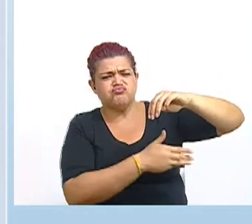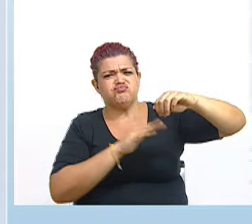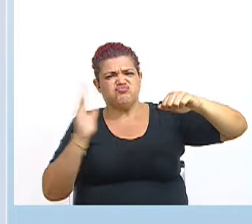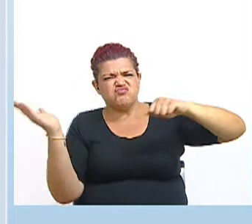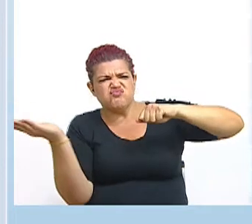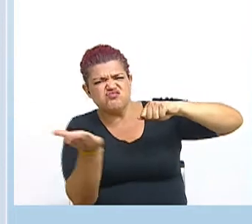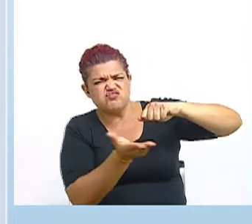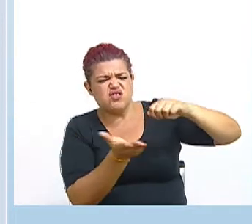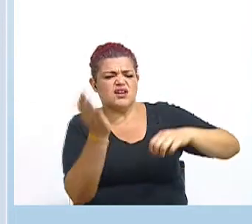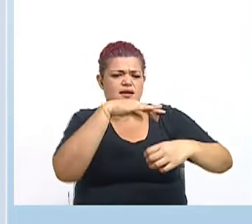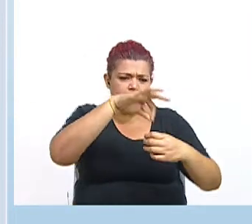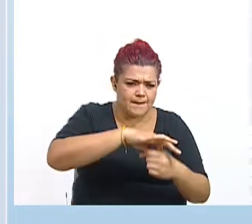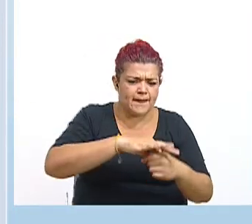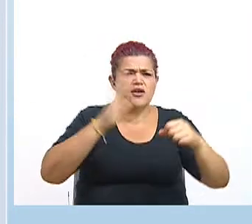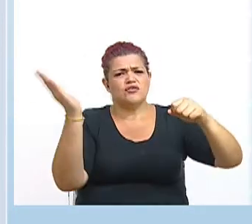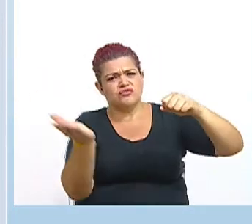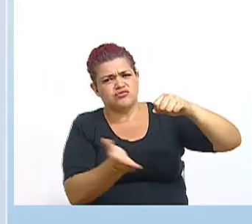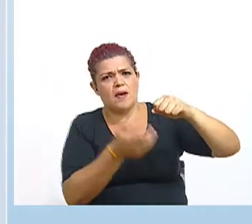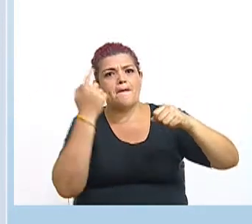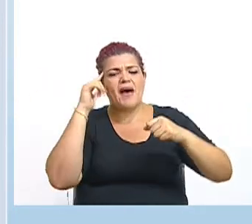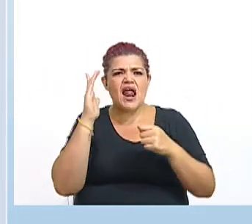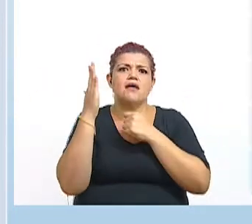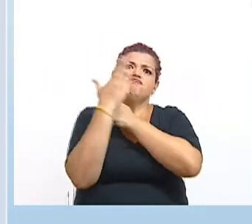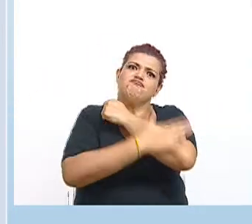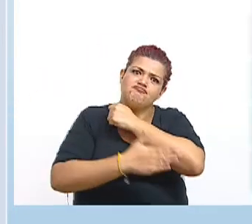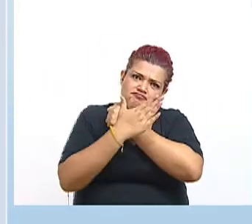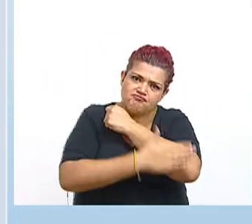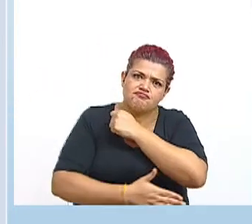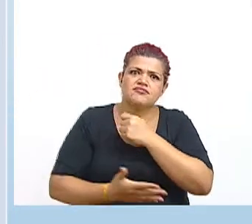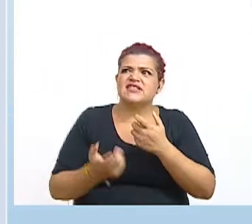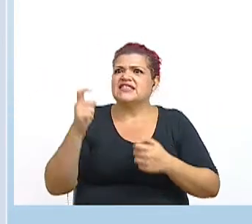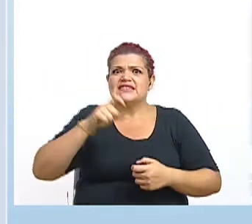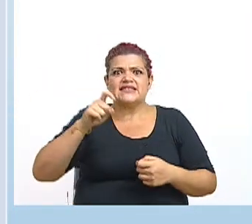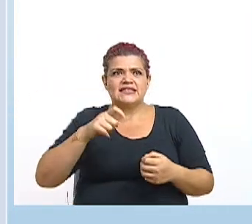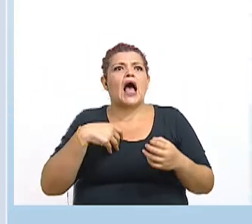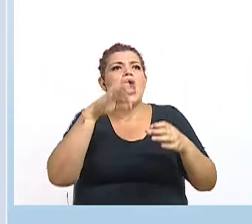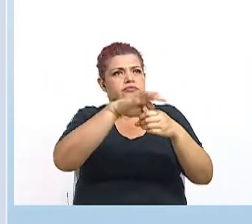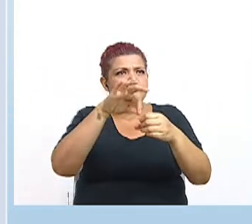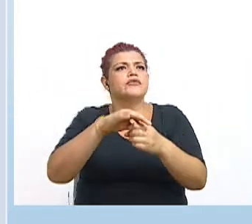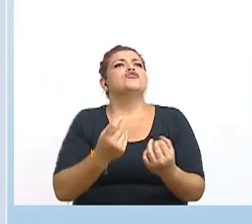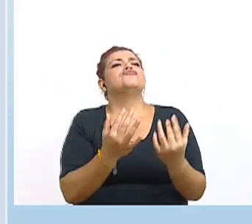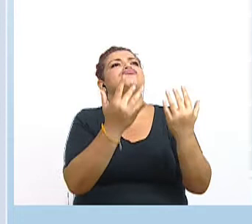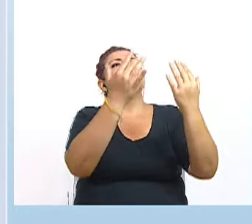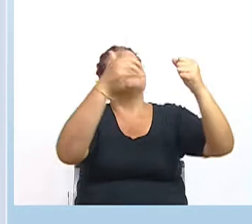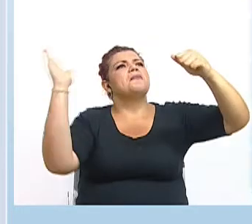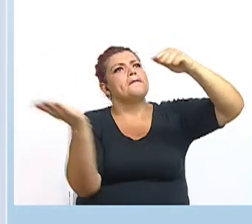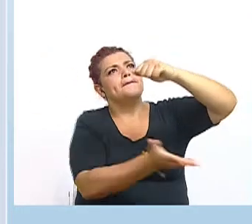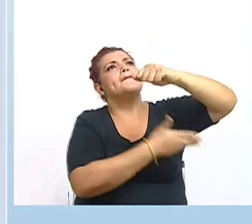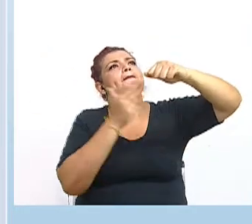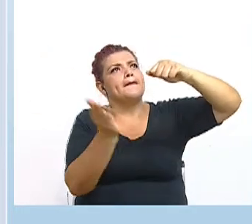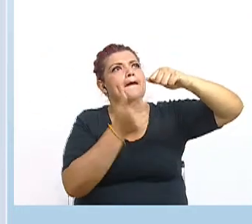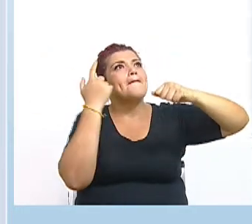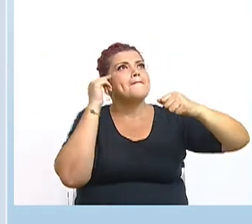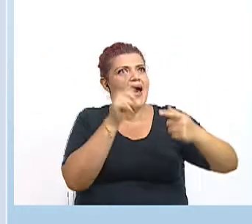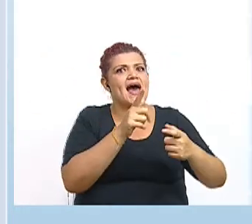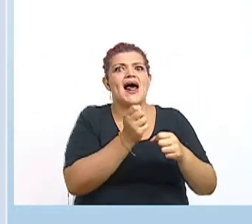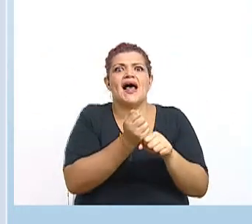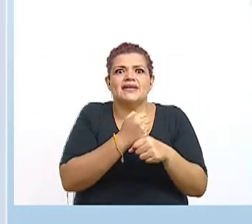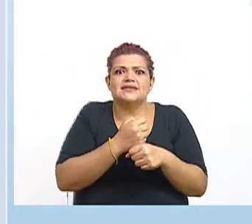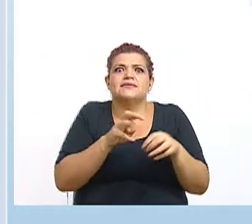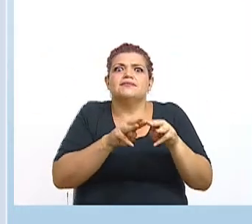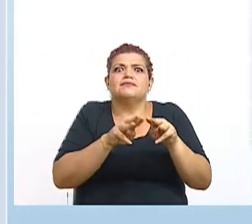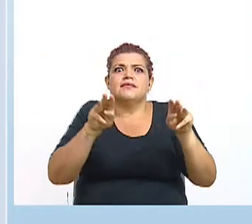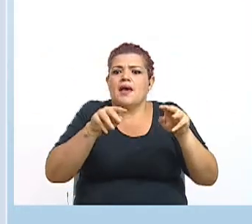que se reforestan para abastecer la madera necesaria para ciertas actividades económicas, como la producción de artesanías,